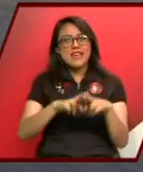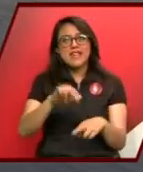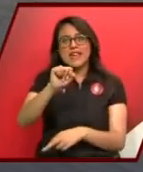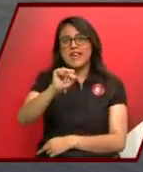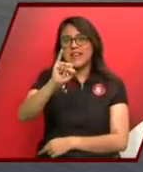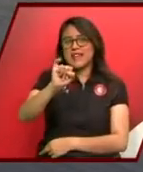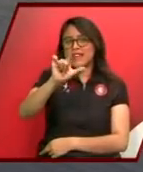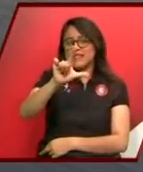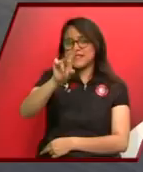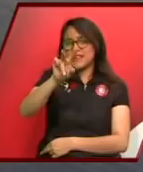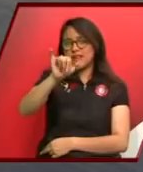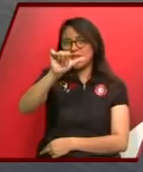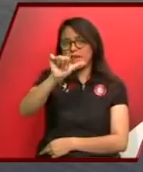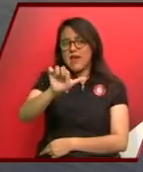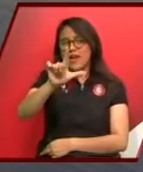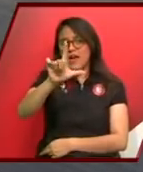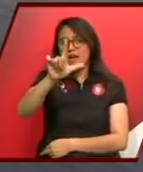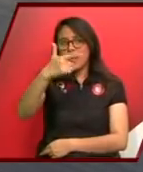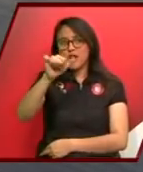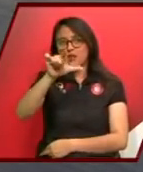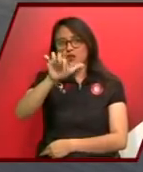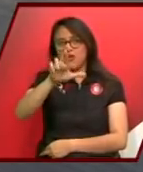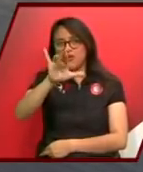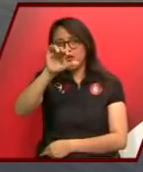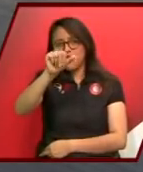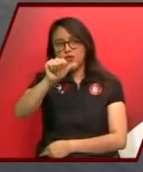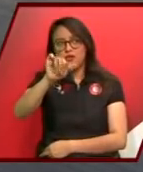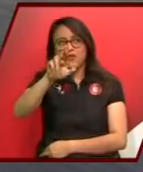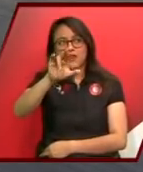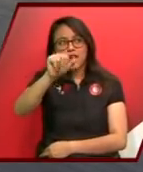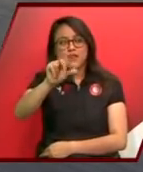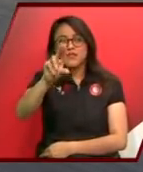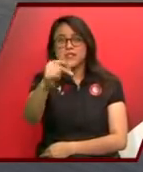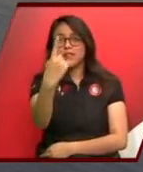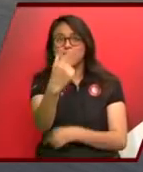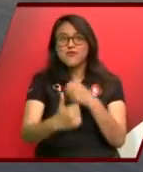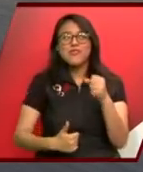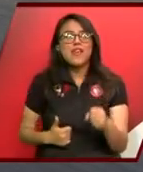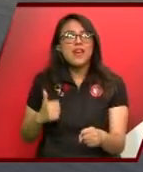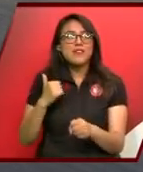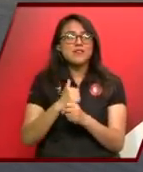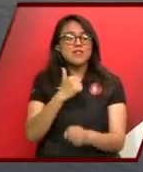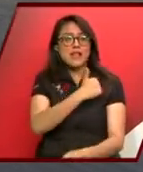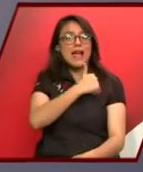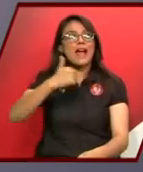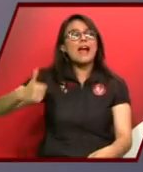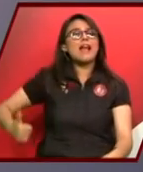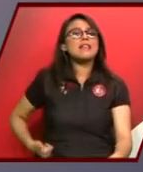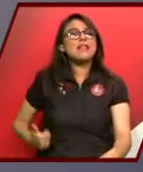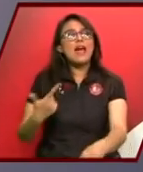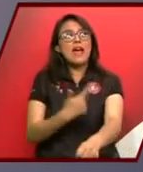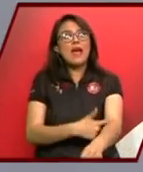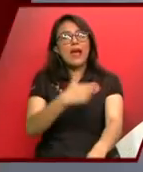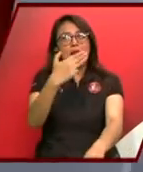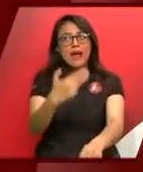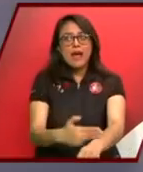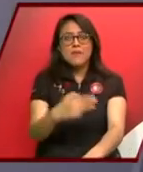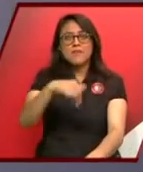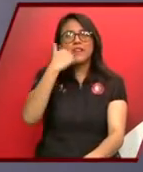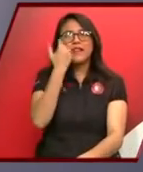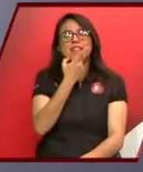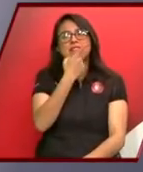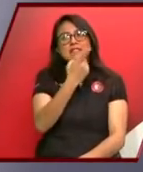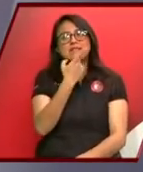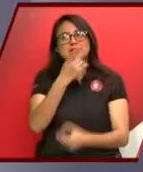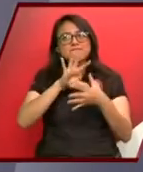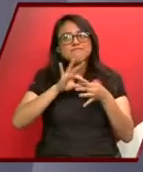Silvia Gloria Simancas Cortés. Ella tiene 81 años de edad, es de la alcaldía Gustavo Amadero. Y bueno, pues ella le